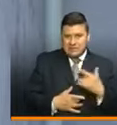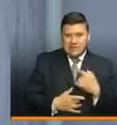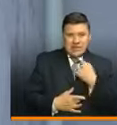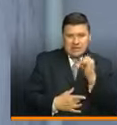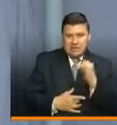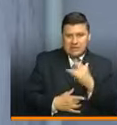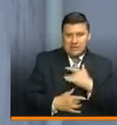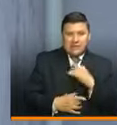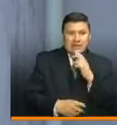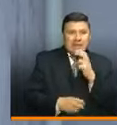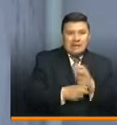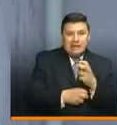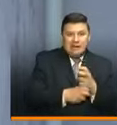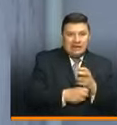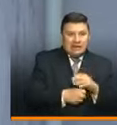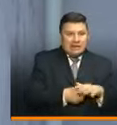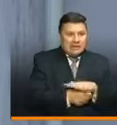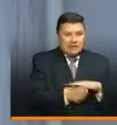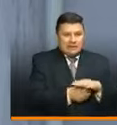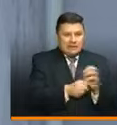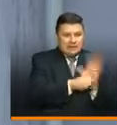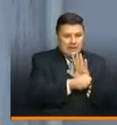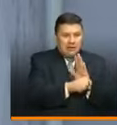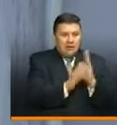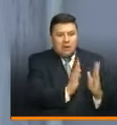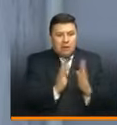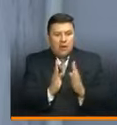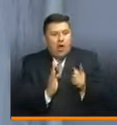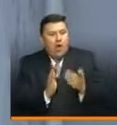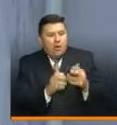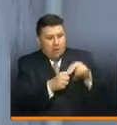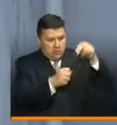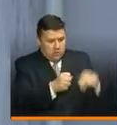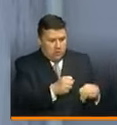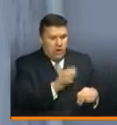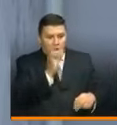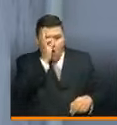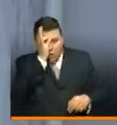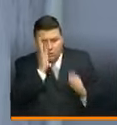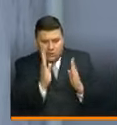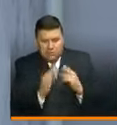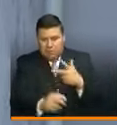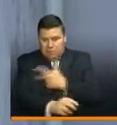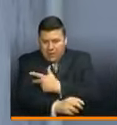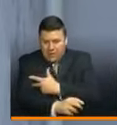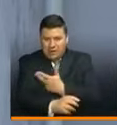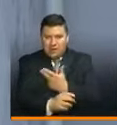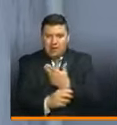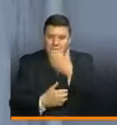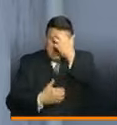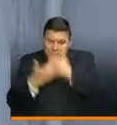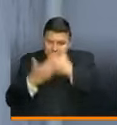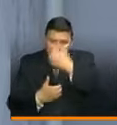y tiene sus diferentes líneas de acción, incluido subir esa capacidad hospitalaria, incluido vacunas, incluido testeo